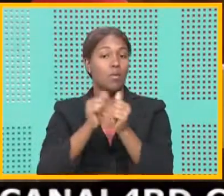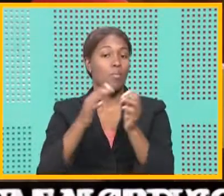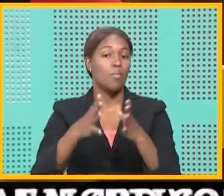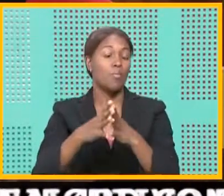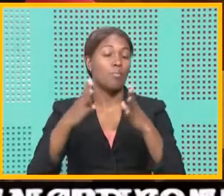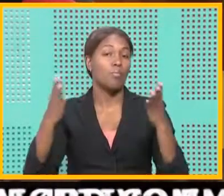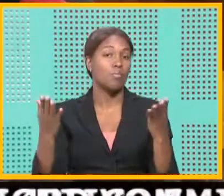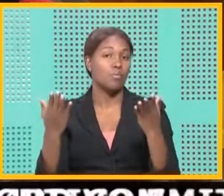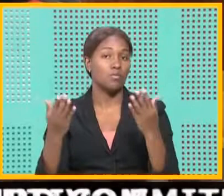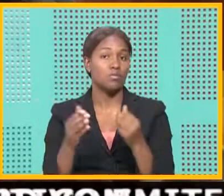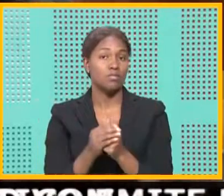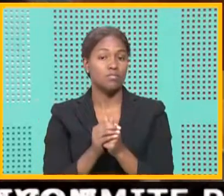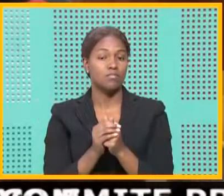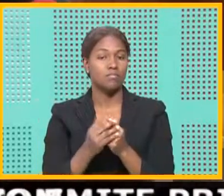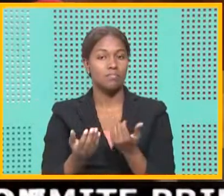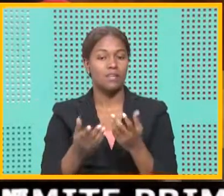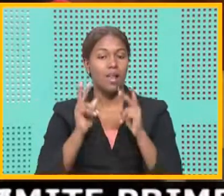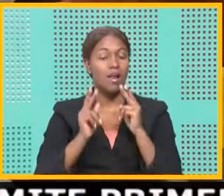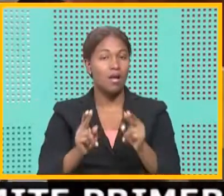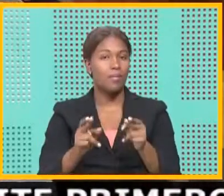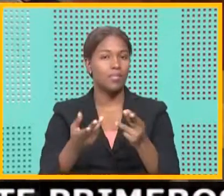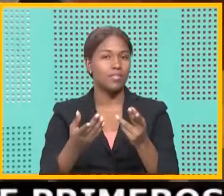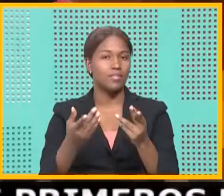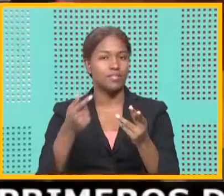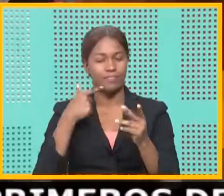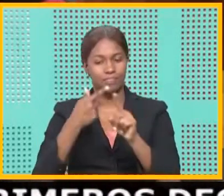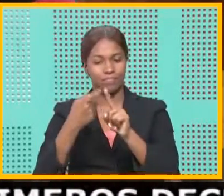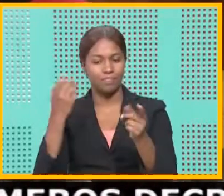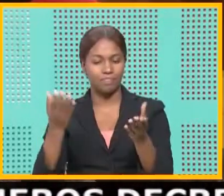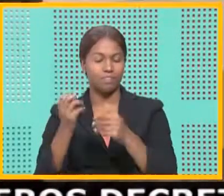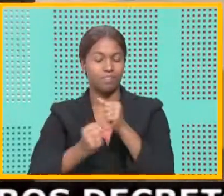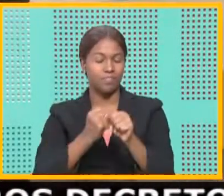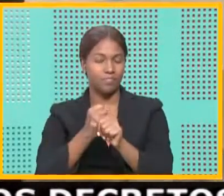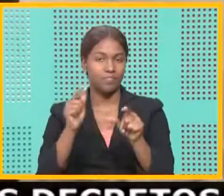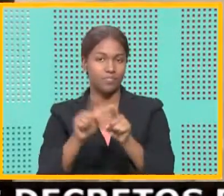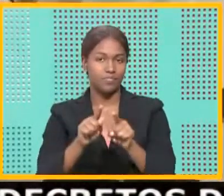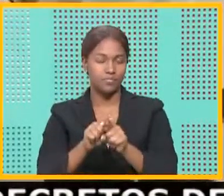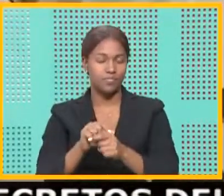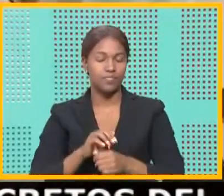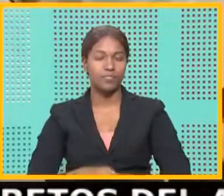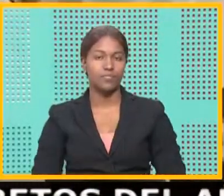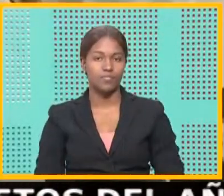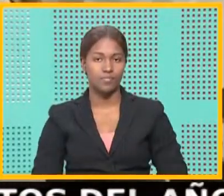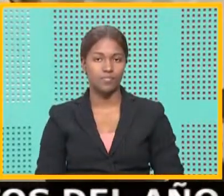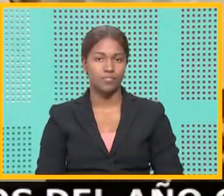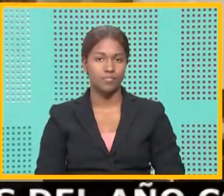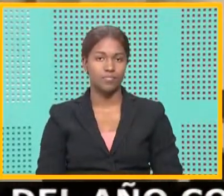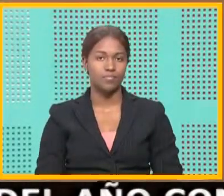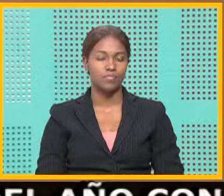mucha, diríamos, rapidez desde este año también.